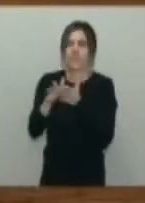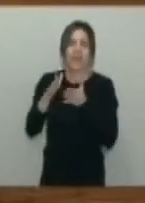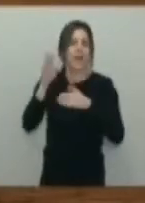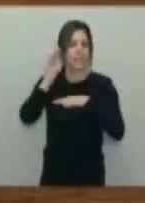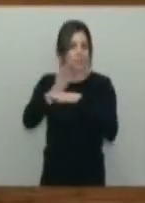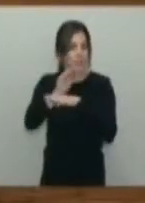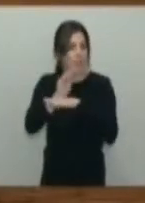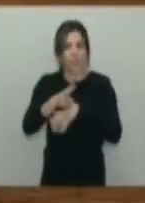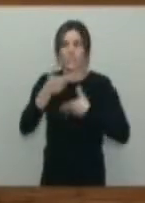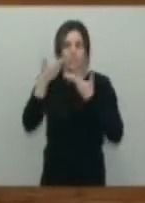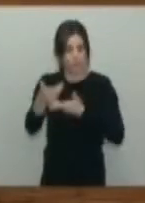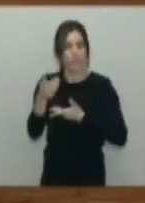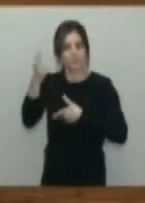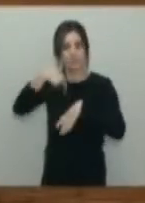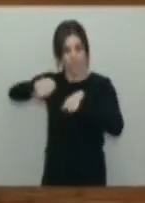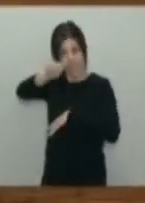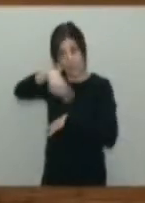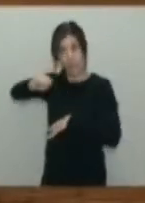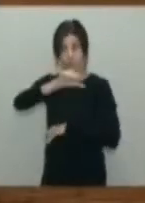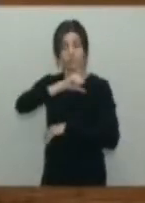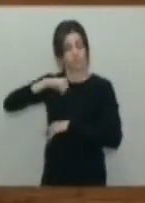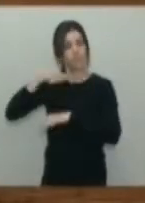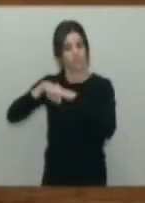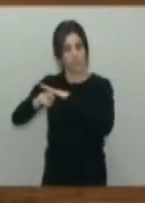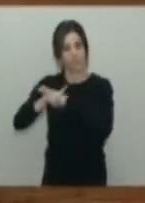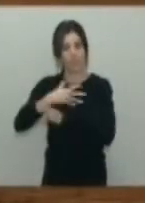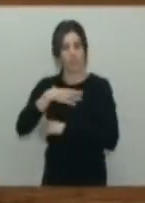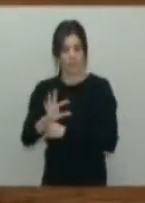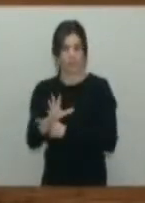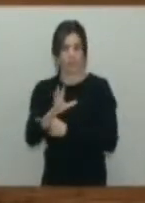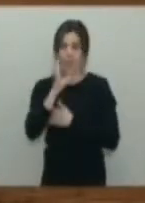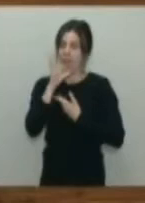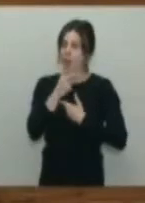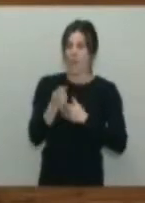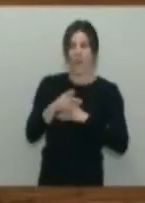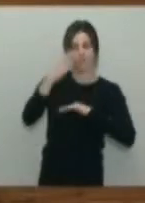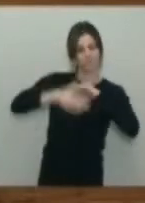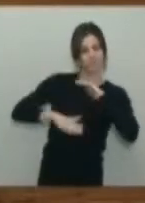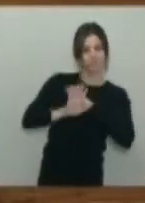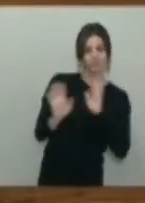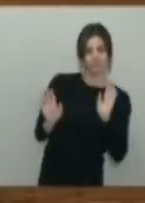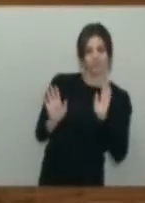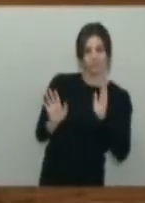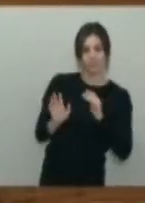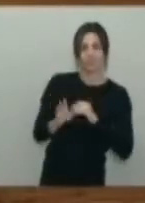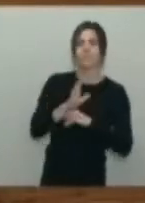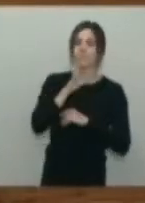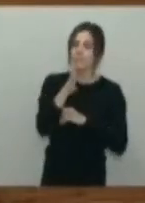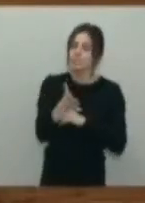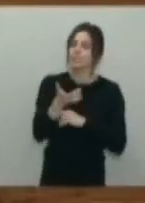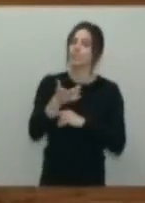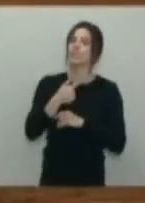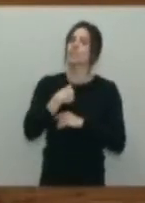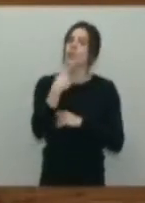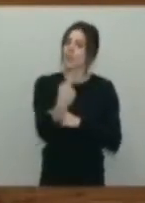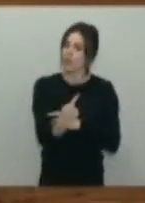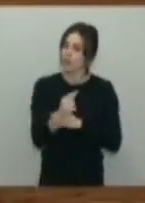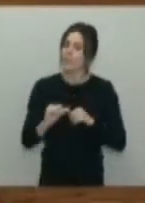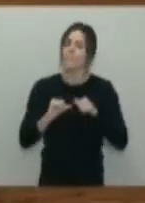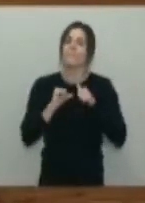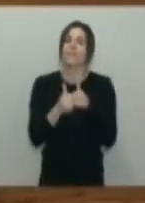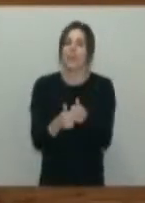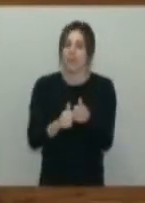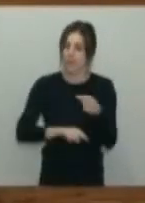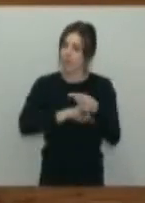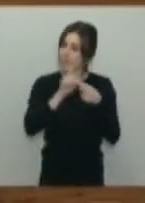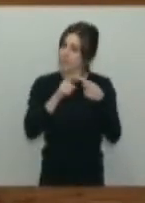que ahora mismo es un coto vedado. De ahí, como decía, que para empezar por el principio,